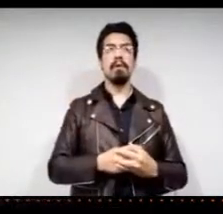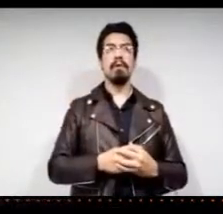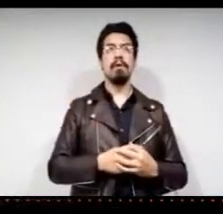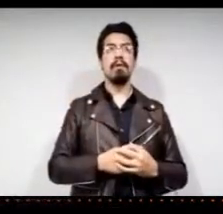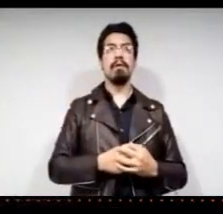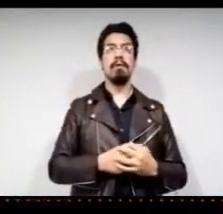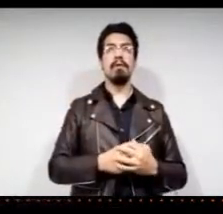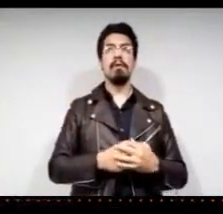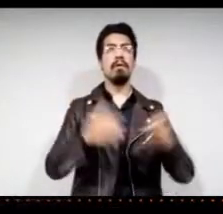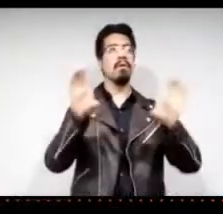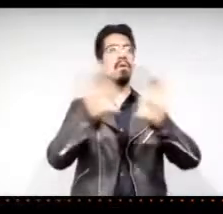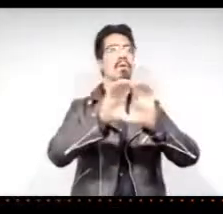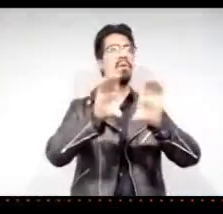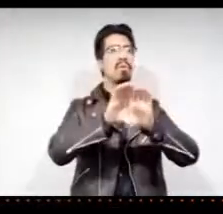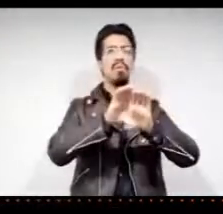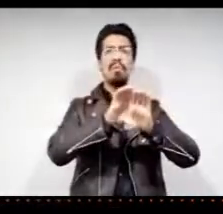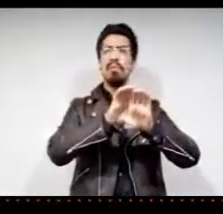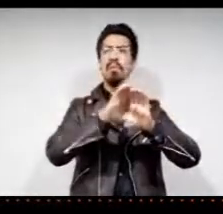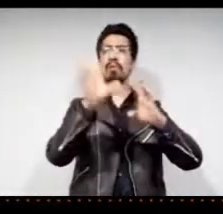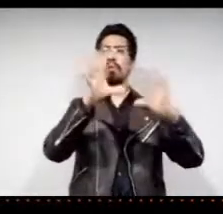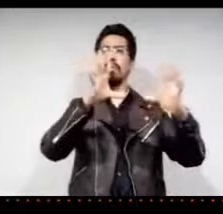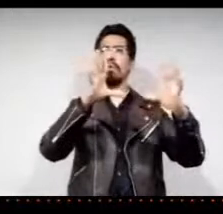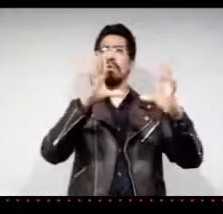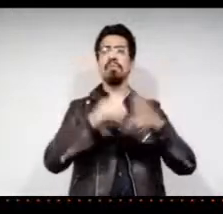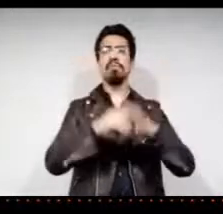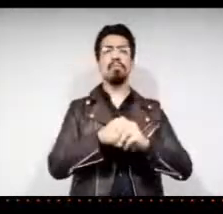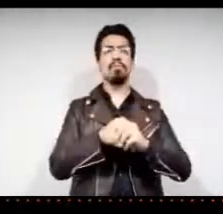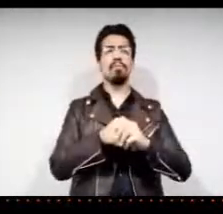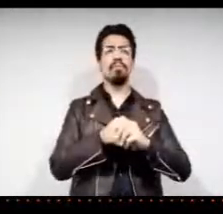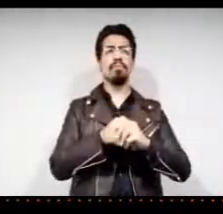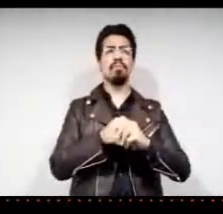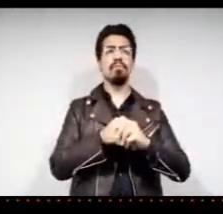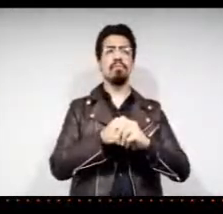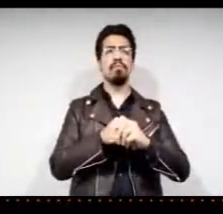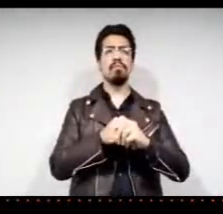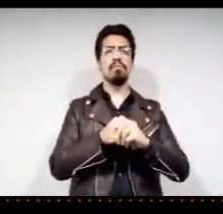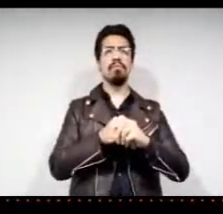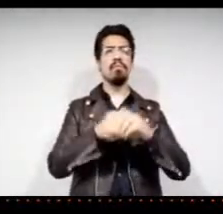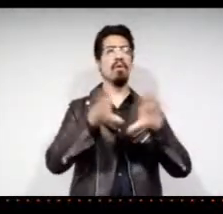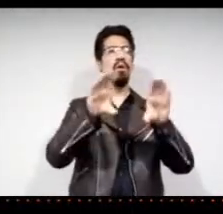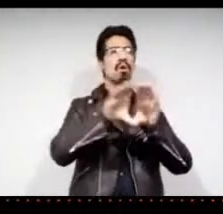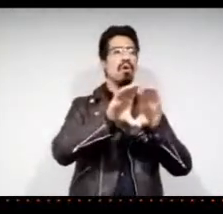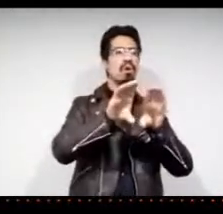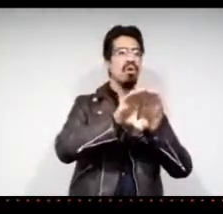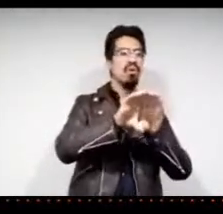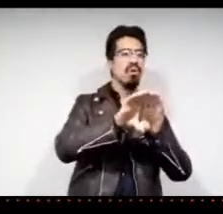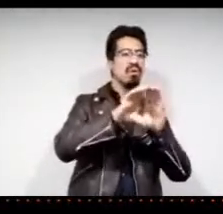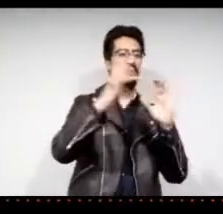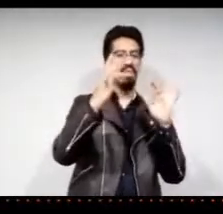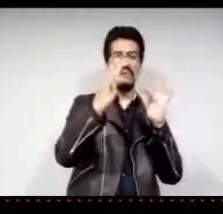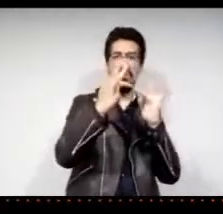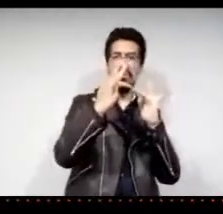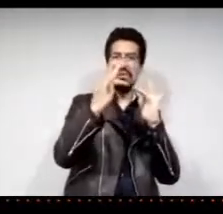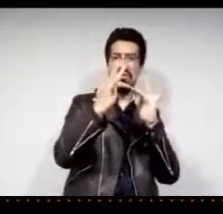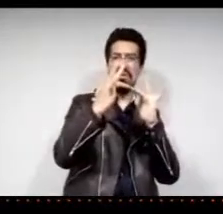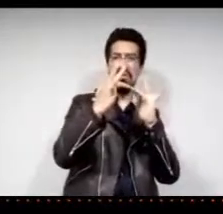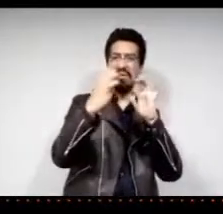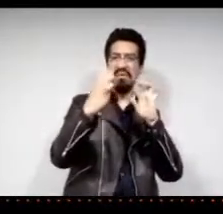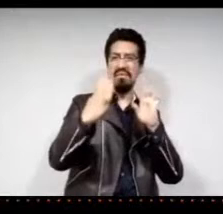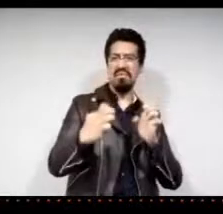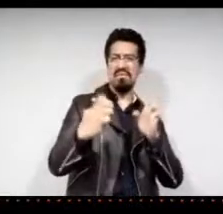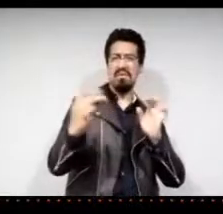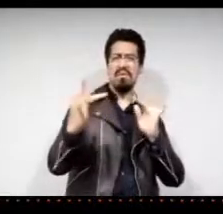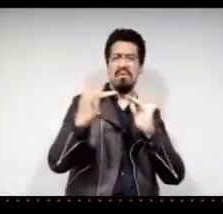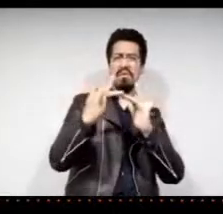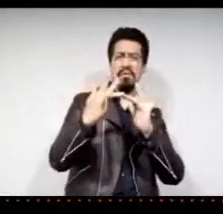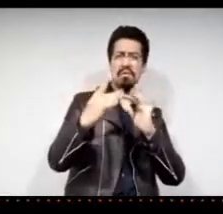cómo compensar la ausencia de contacto presencial, ¿no? Así está planteada la pregunta de nuestro público,